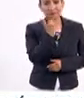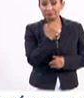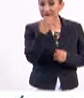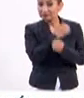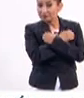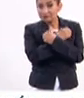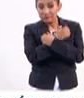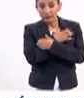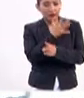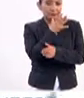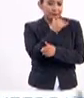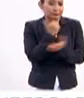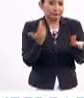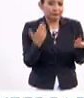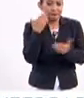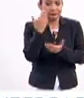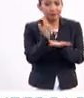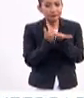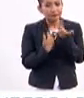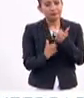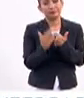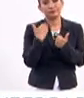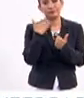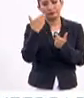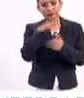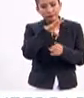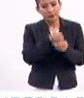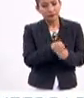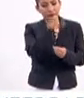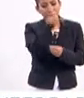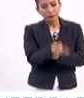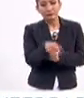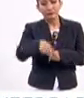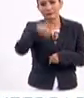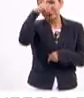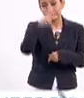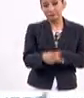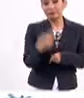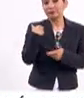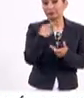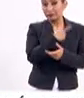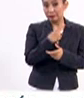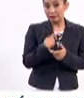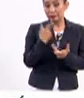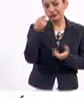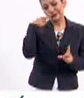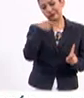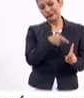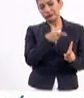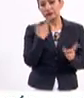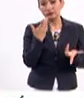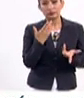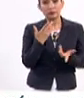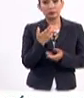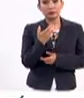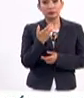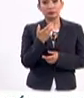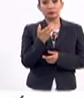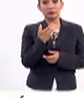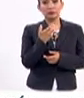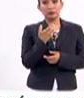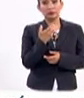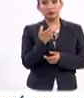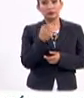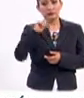no hay posibilidades de desarrollo integral en nuestro país, así que hay que apuntalar ahí y que por supuesto